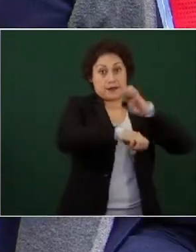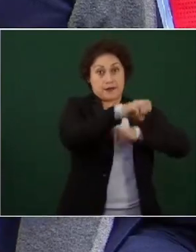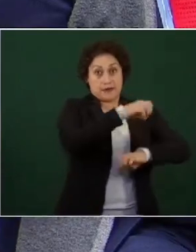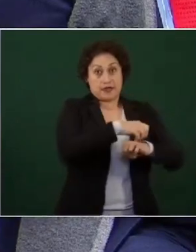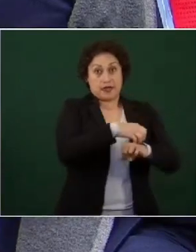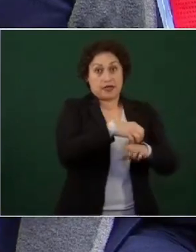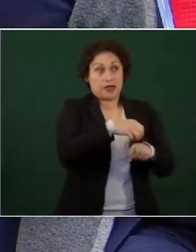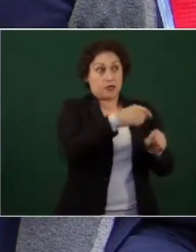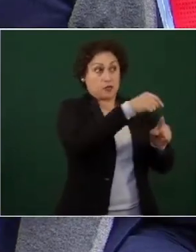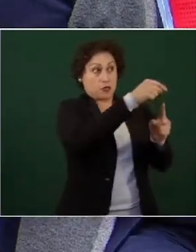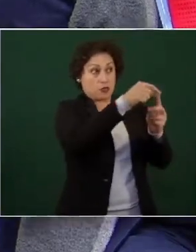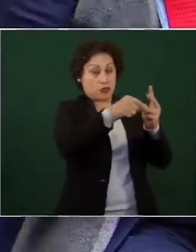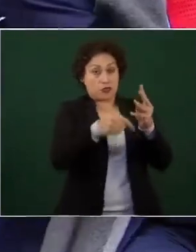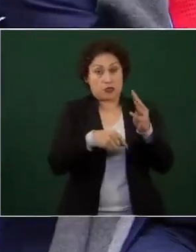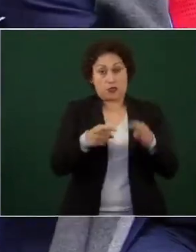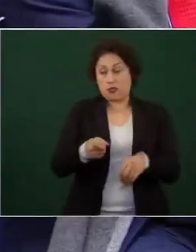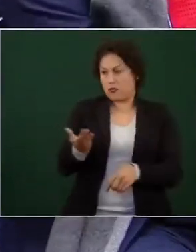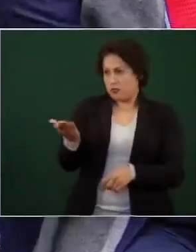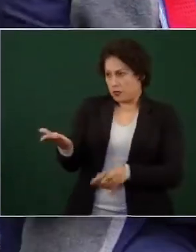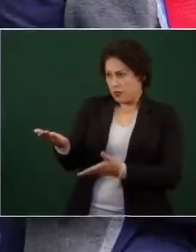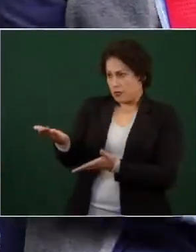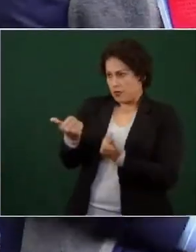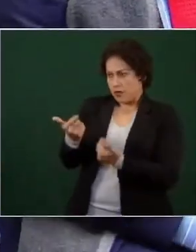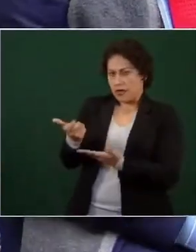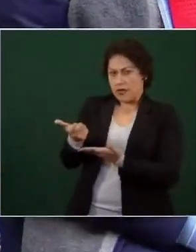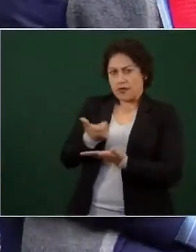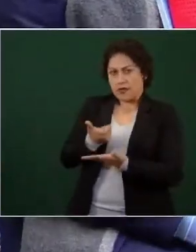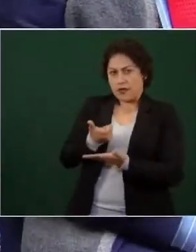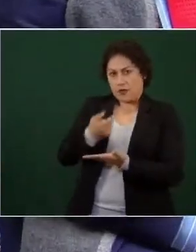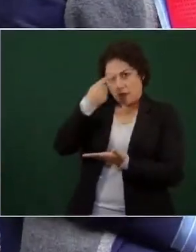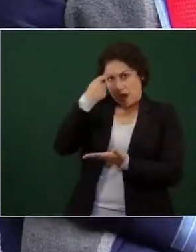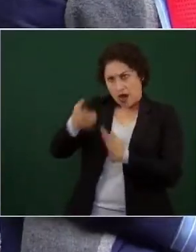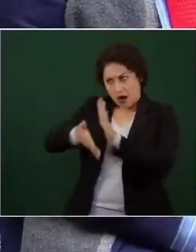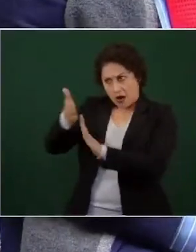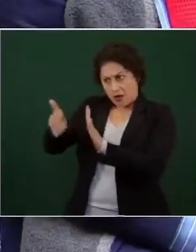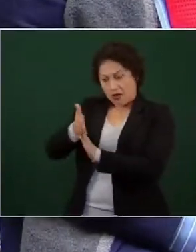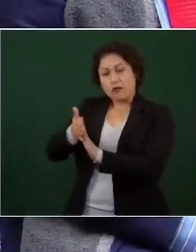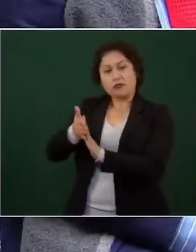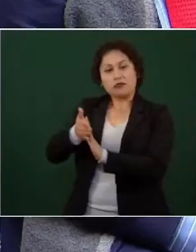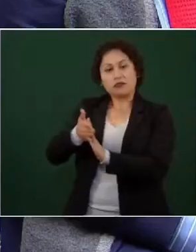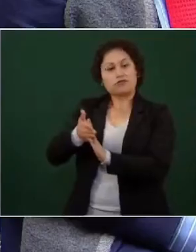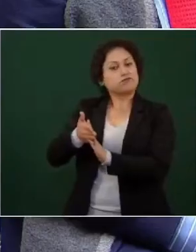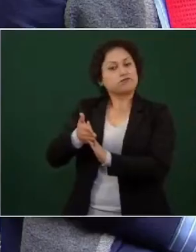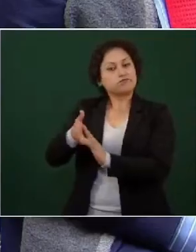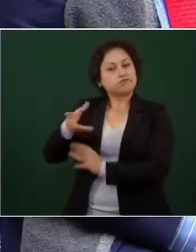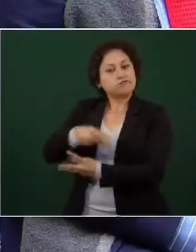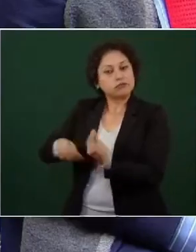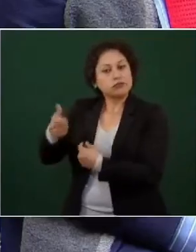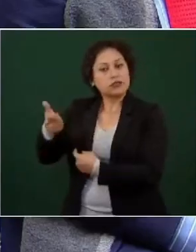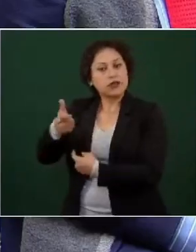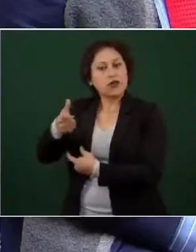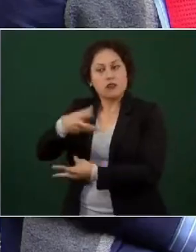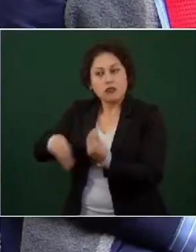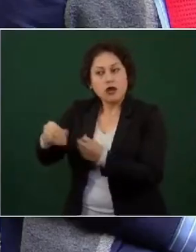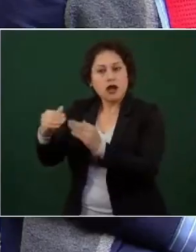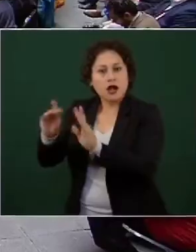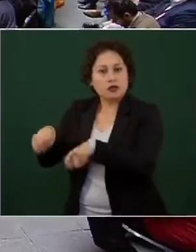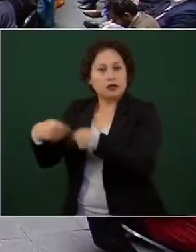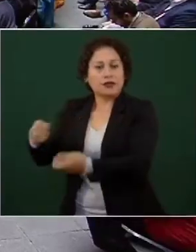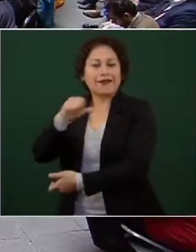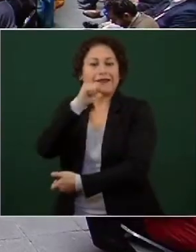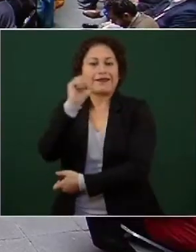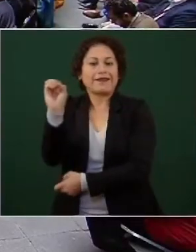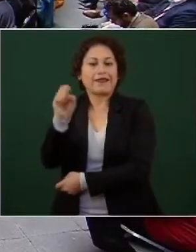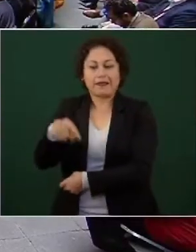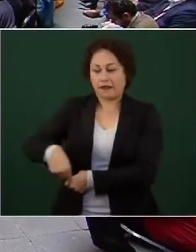esto, les pidieron dinero para construir y no les han entregado ni el dinero ni la casa. Son 500